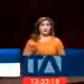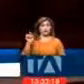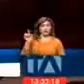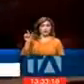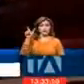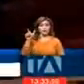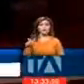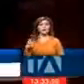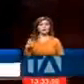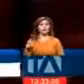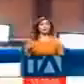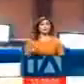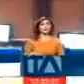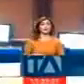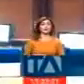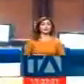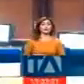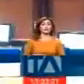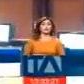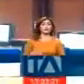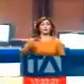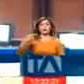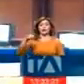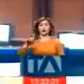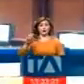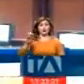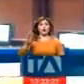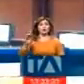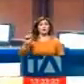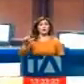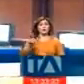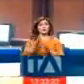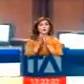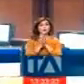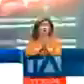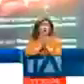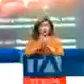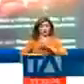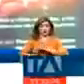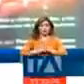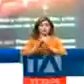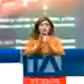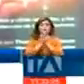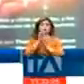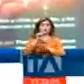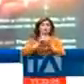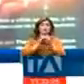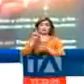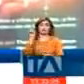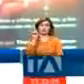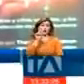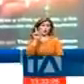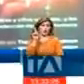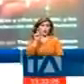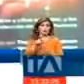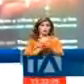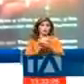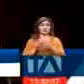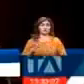Jacobson del Global Life Campaign, quien se refirió al aborto y pidió que no se apruebe esto en el país, e hizo referencia a la